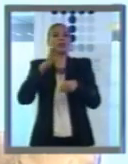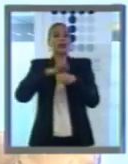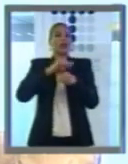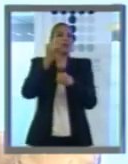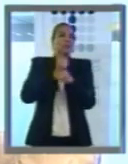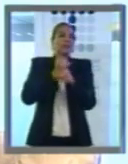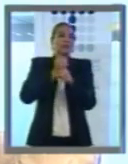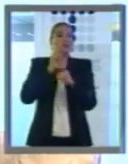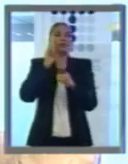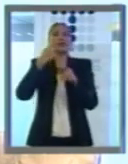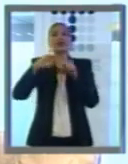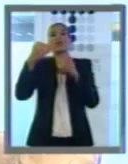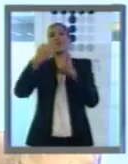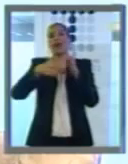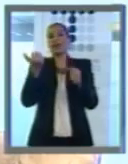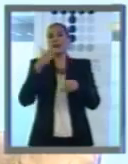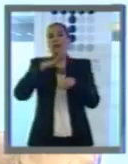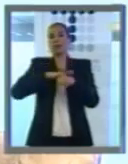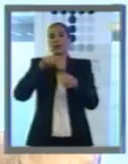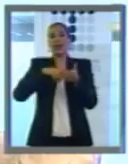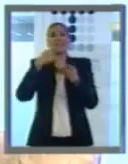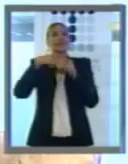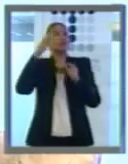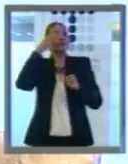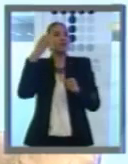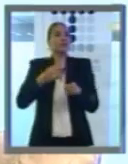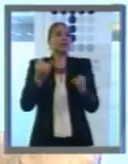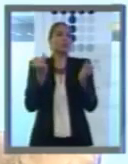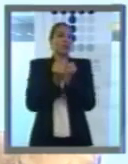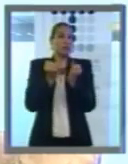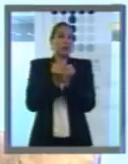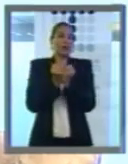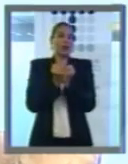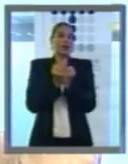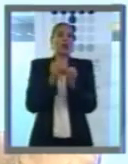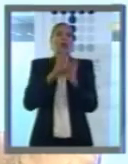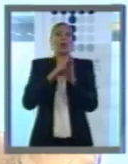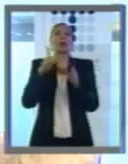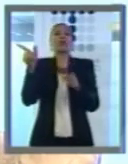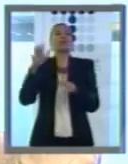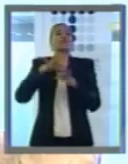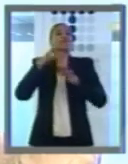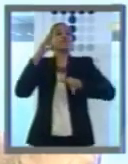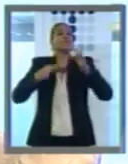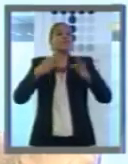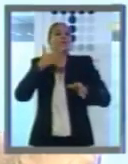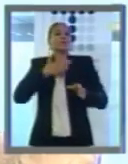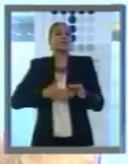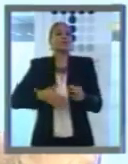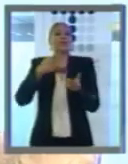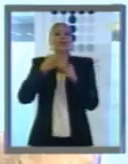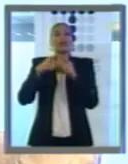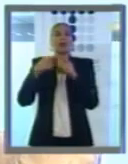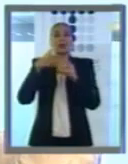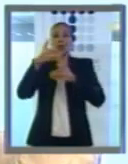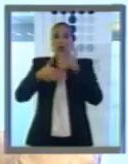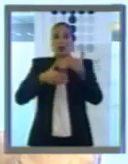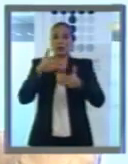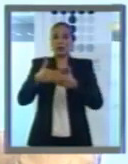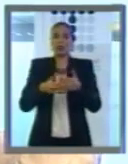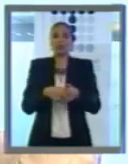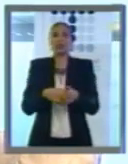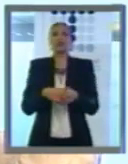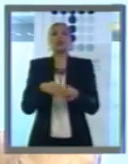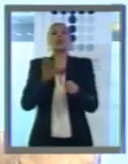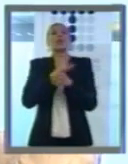la persecución de faltas administrativas y delitos, así como la impartición de justicia en el marco del debido proceso. Esto